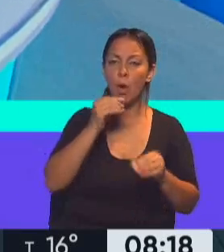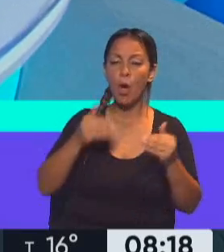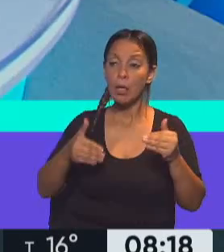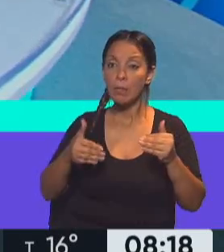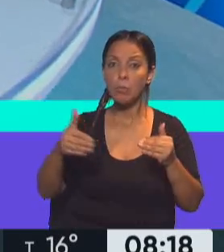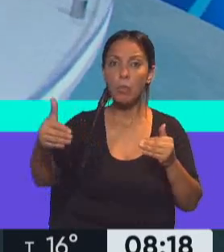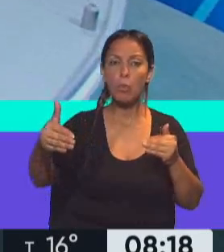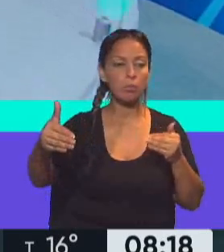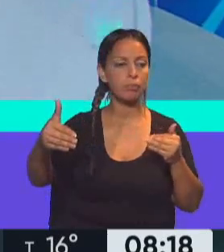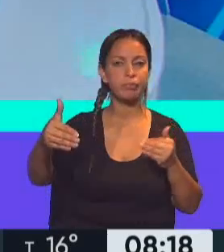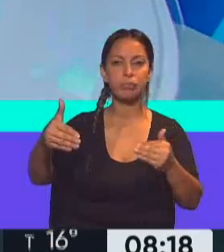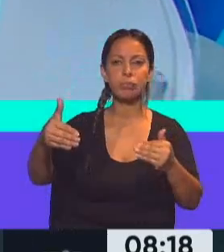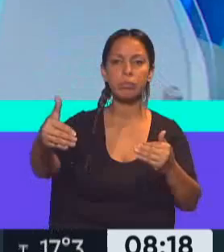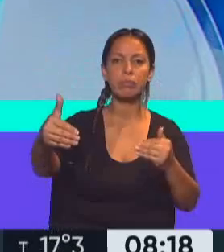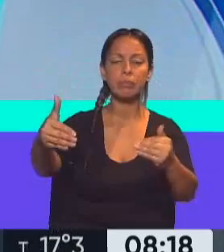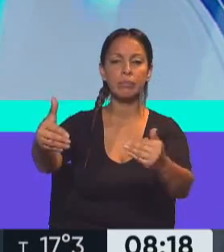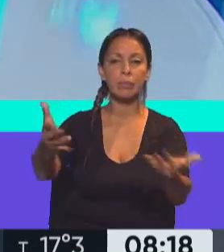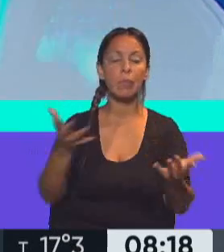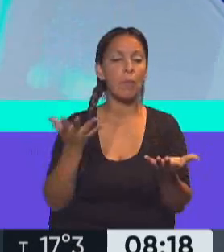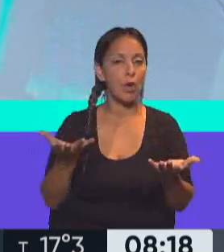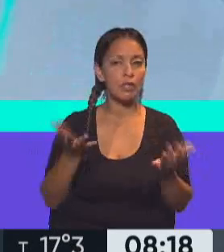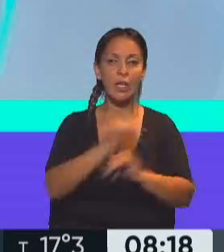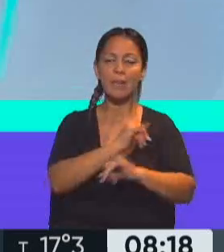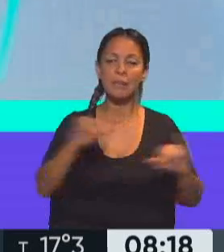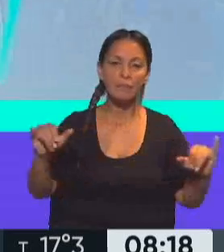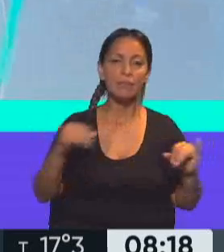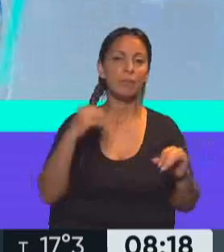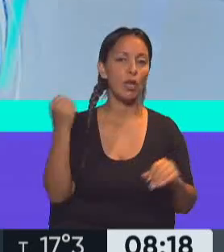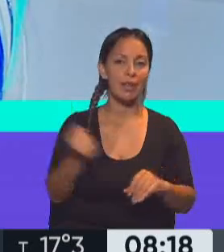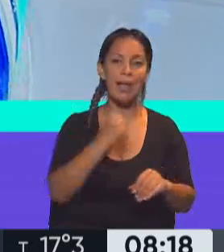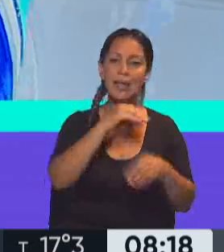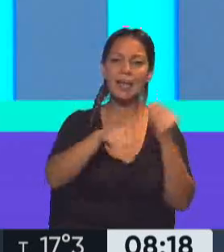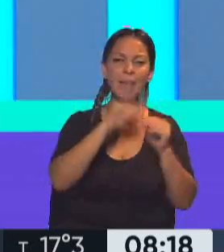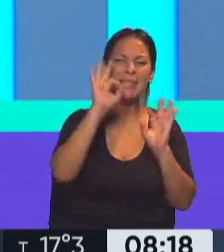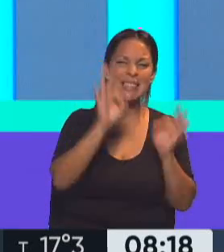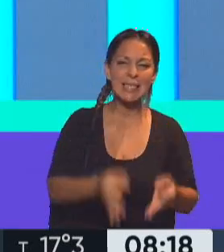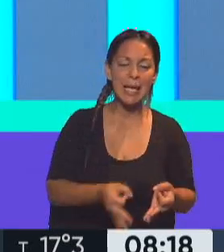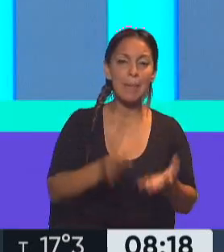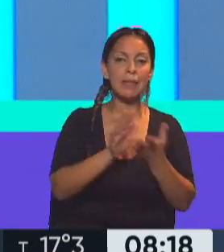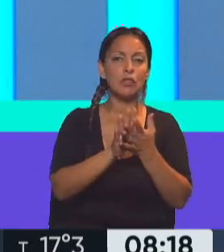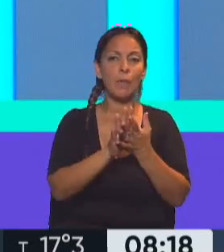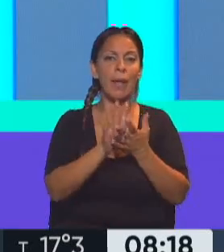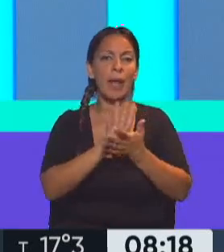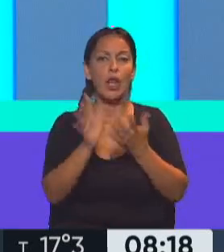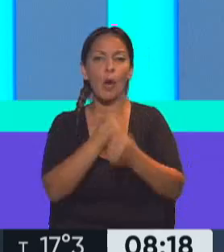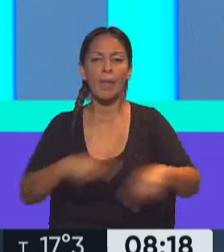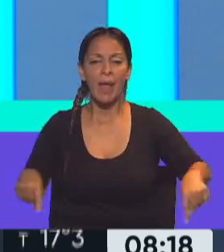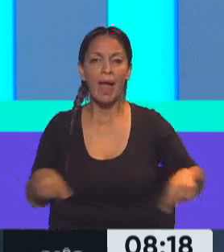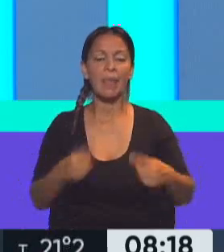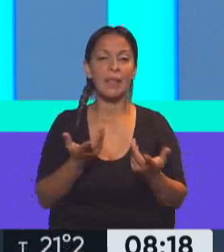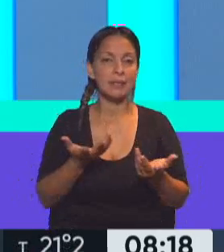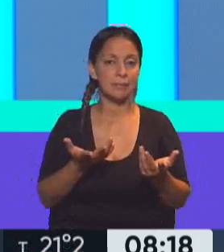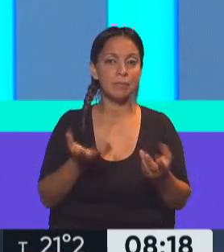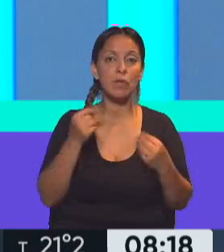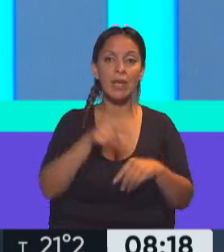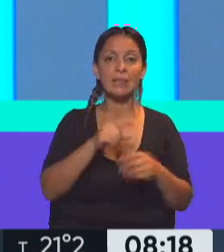muy importante llevar este tipo de información a las familias, información certera de las nuevas tendencias, de lo que va surgiendo, porque es